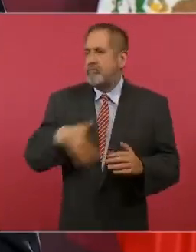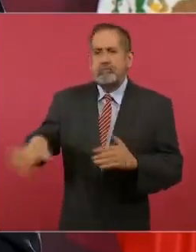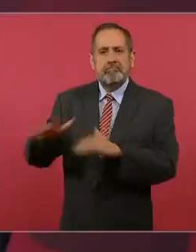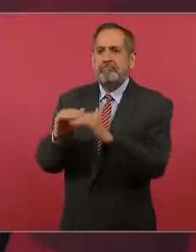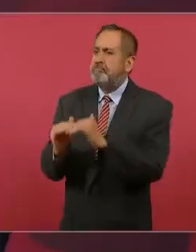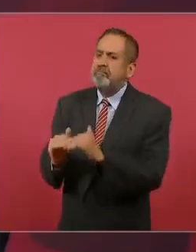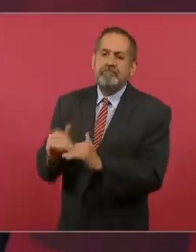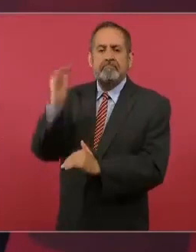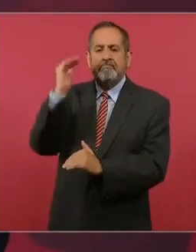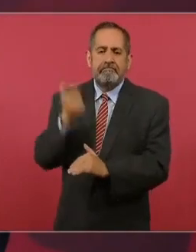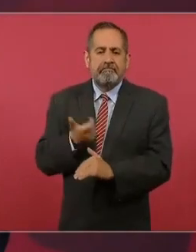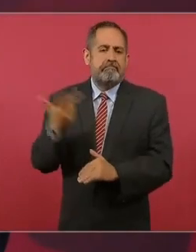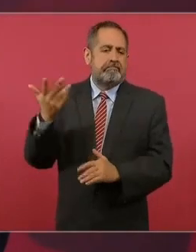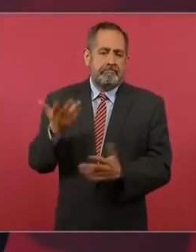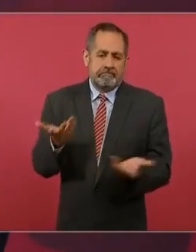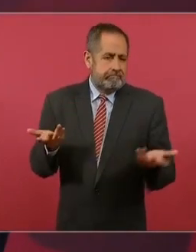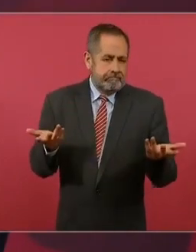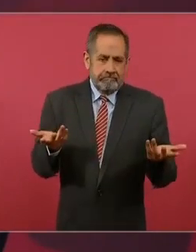Si nosotros hemos podido